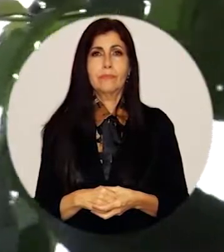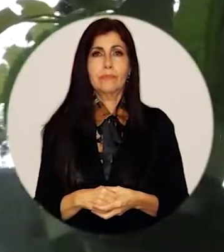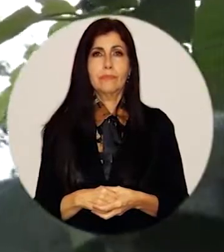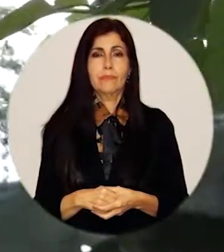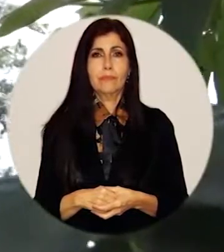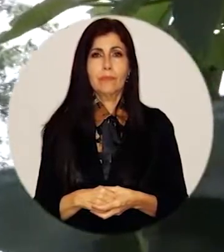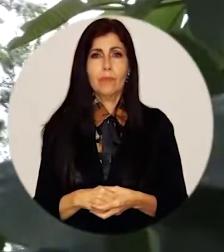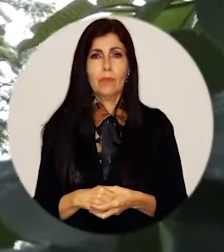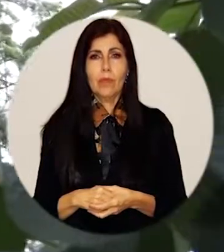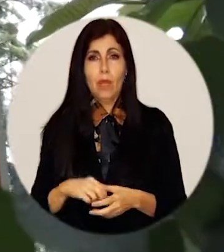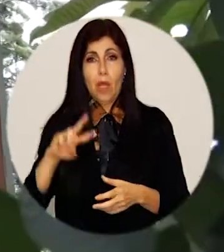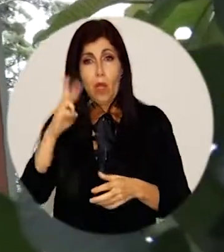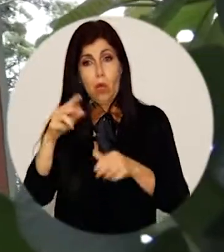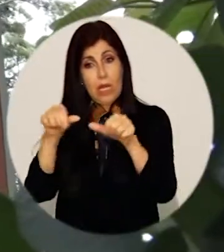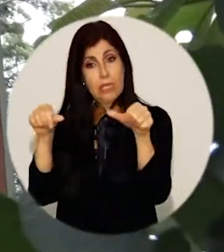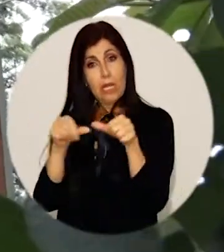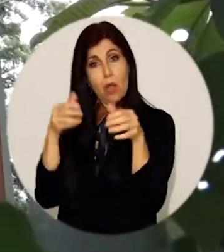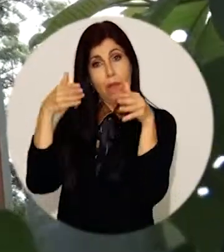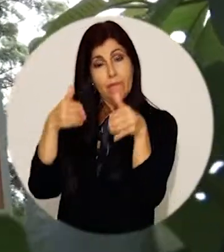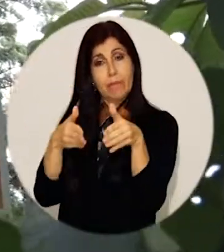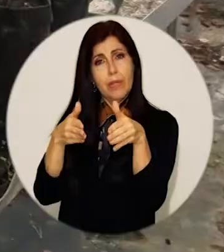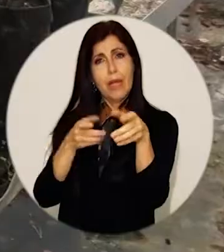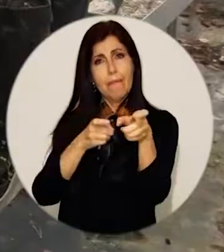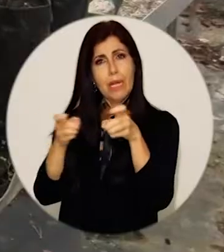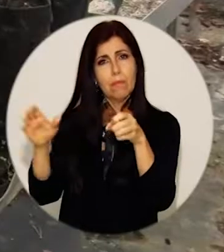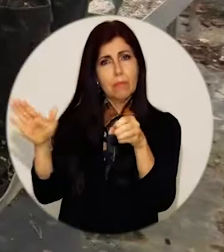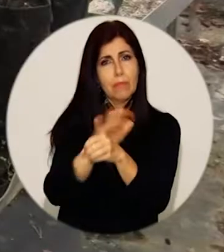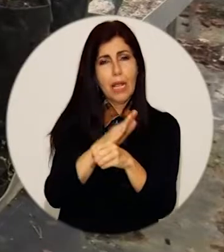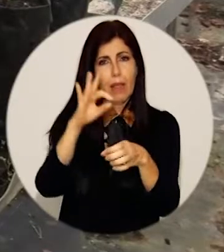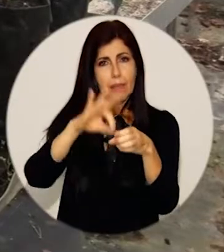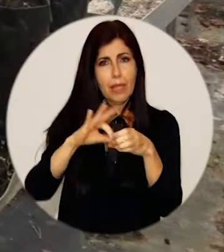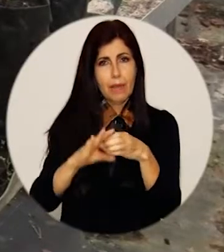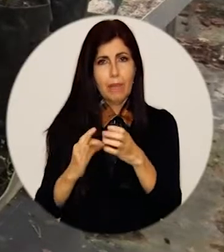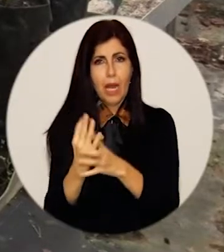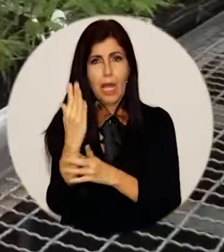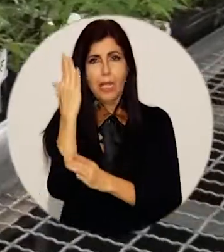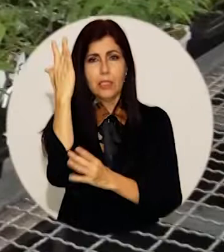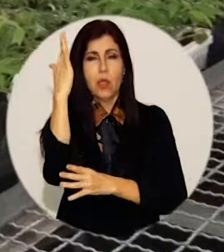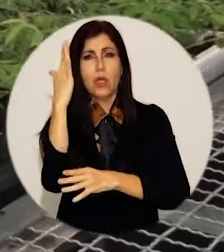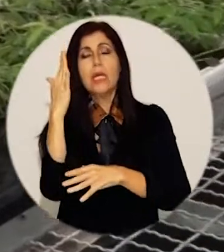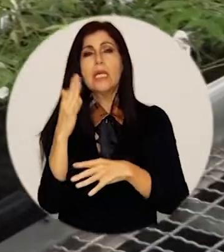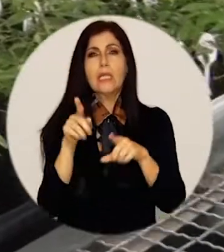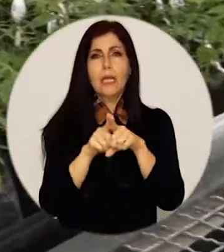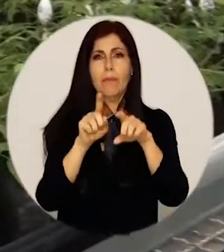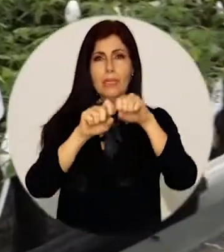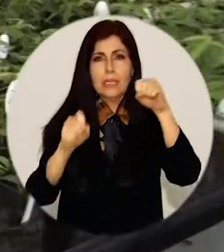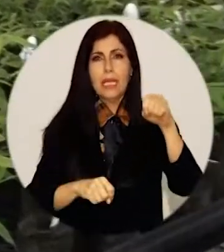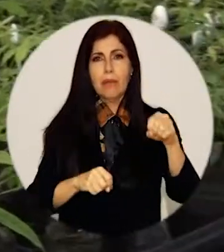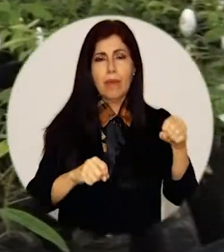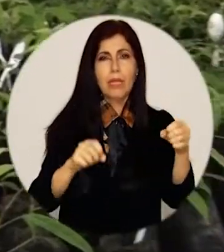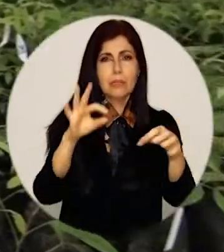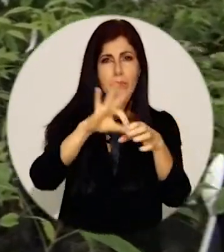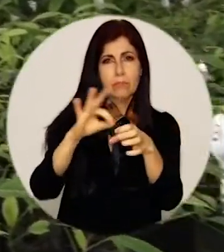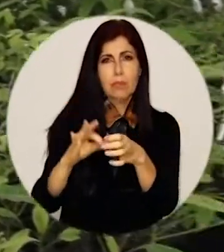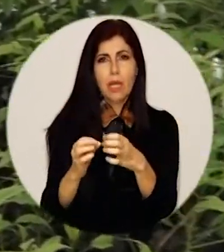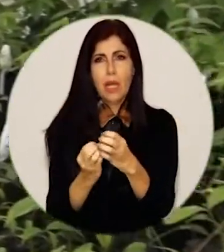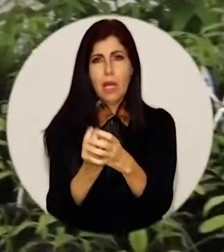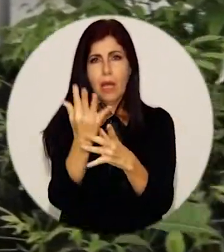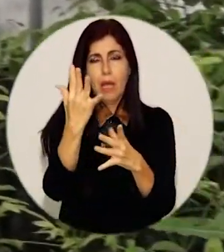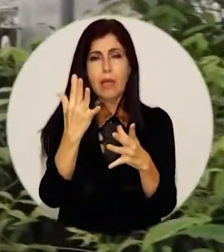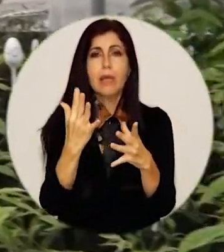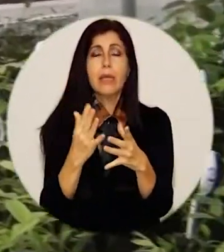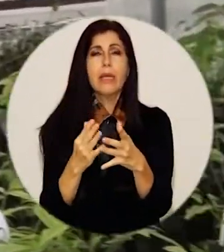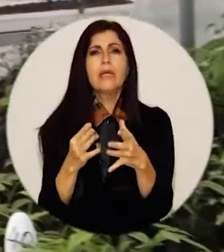Una segunda área, enfocada en el manejo integral de plantaciones forestales y sistemas agroforestales, involucra la